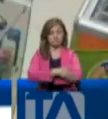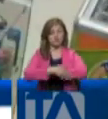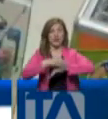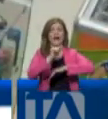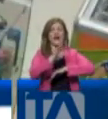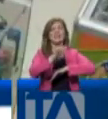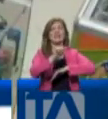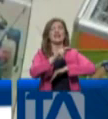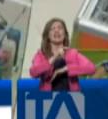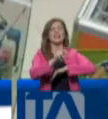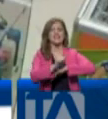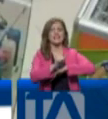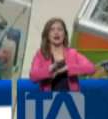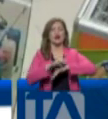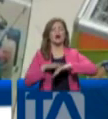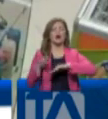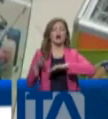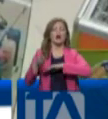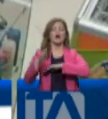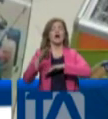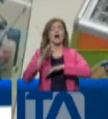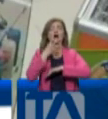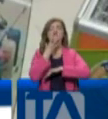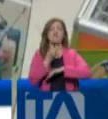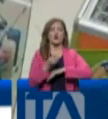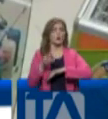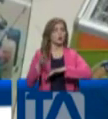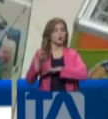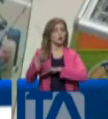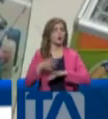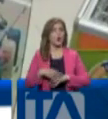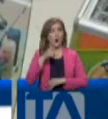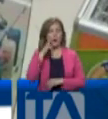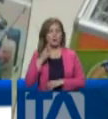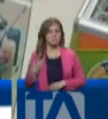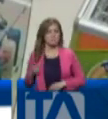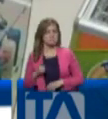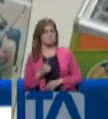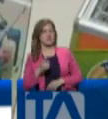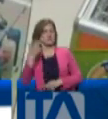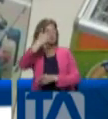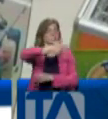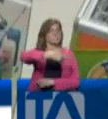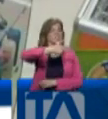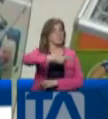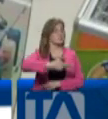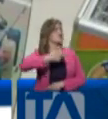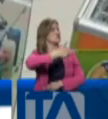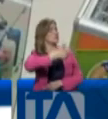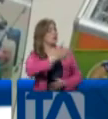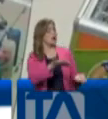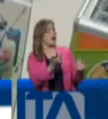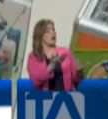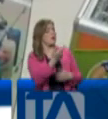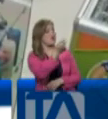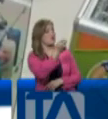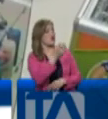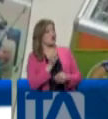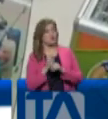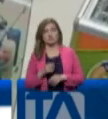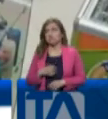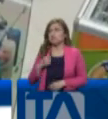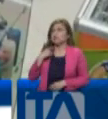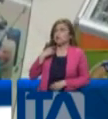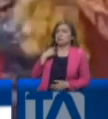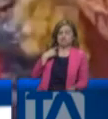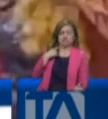Catalina Aldaz y Eloy Alfaro en el norte de Quito. Uno de ellos toma a uno de los trabajadores, lo amedranta con una pistola y le obliga a sacar el